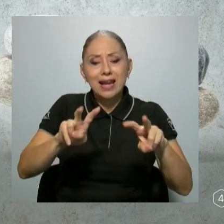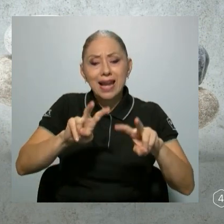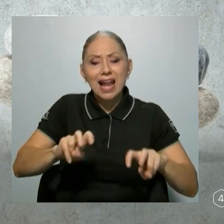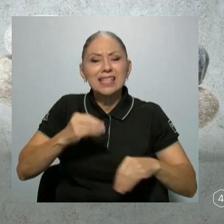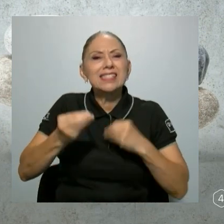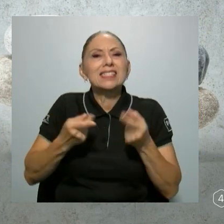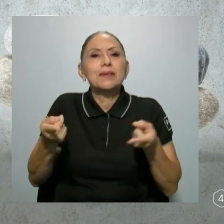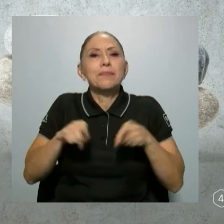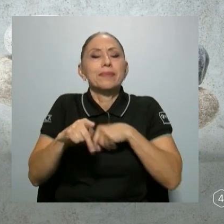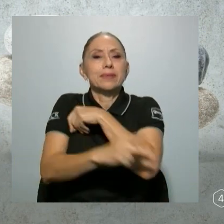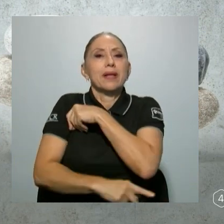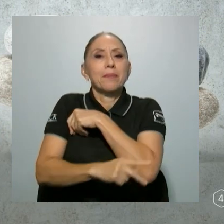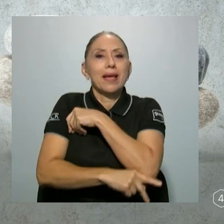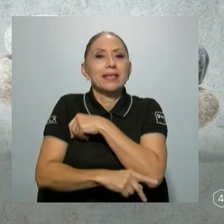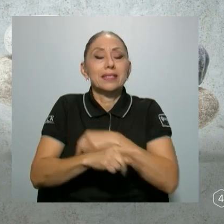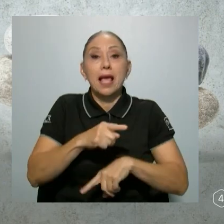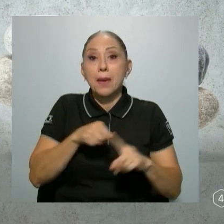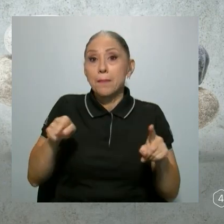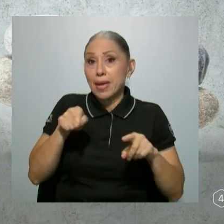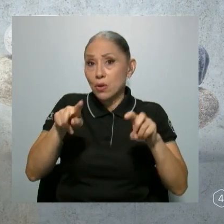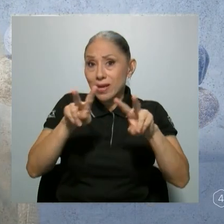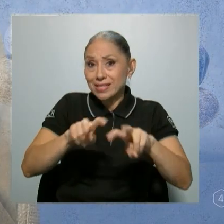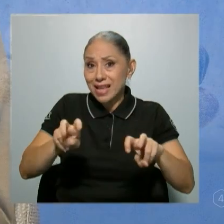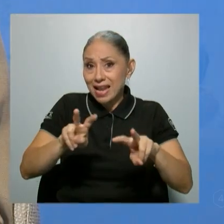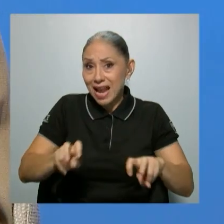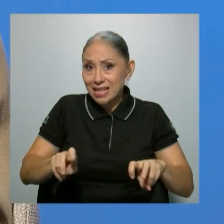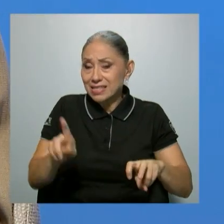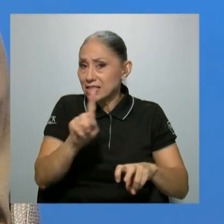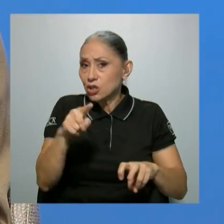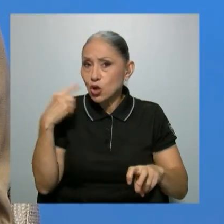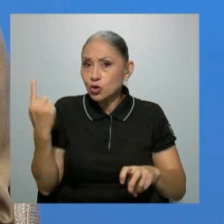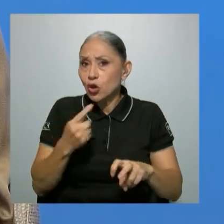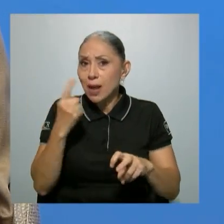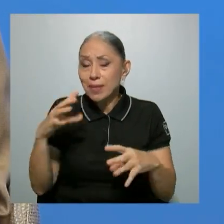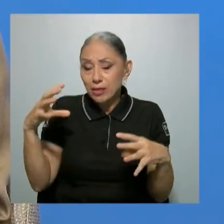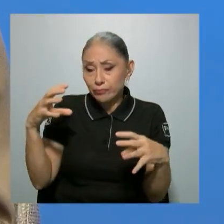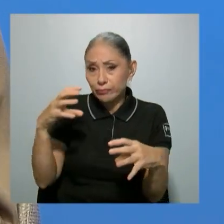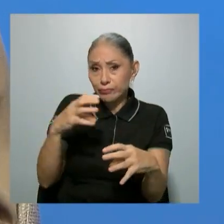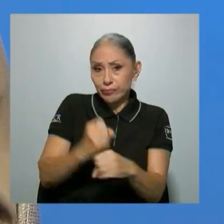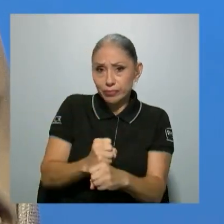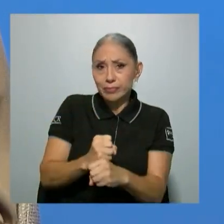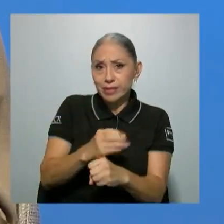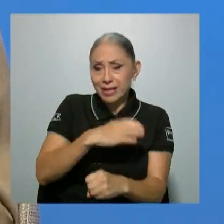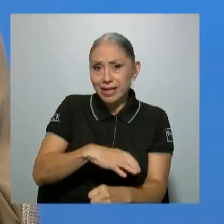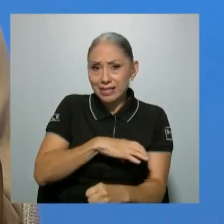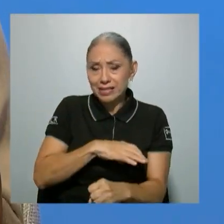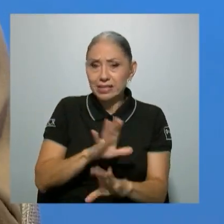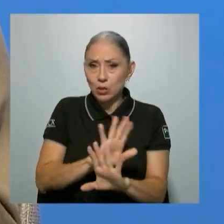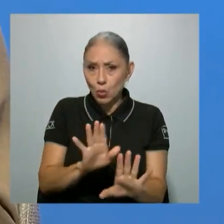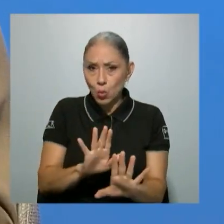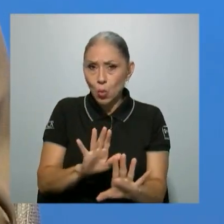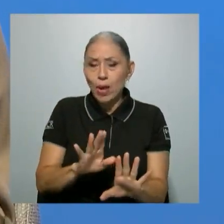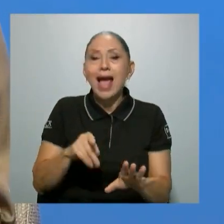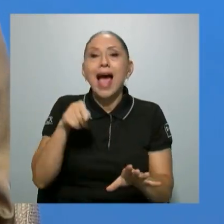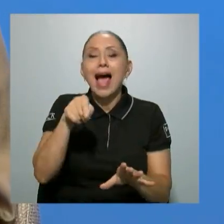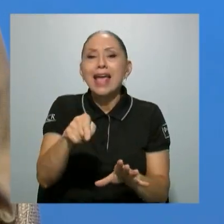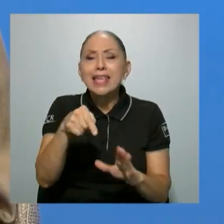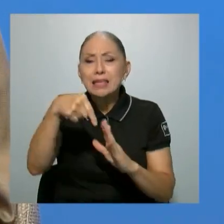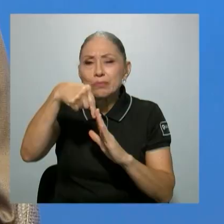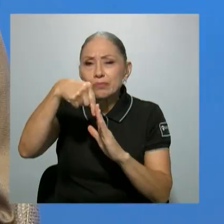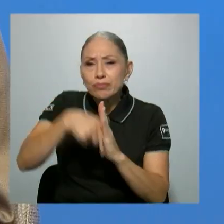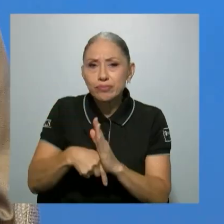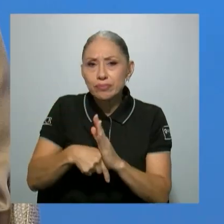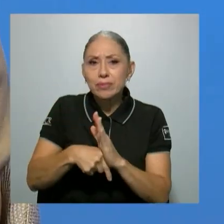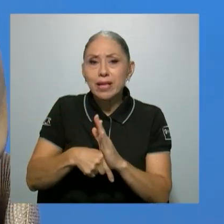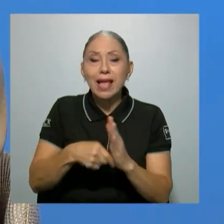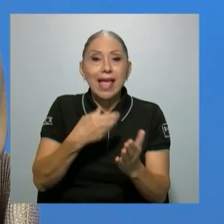lo hacemos en solo una recopilación de indicadores, sino es cómo contribuyó la economía y